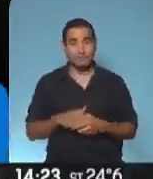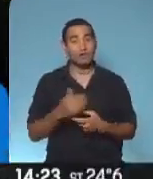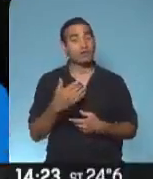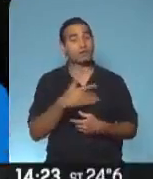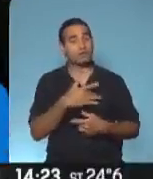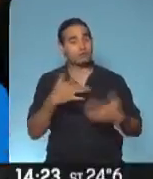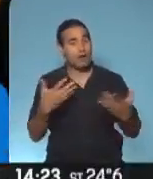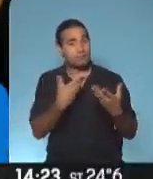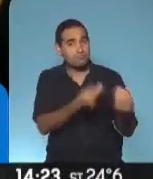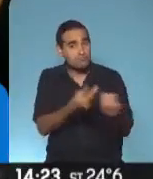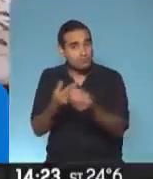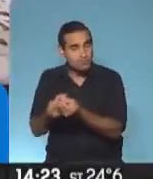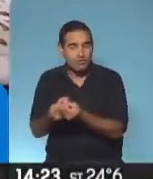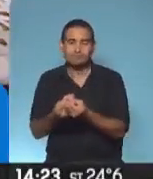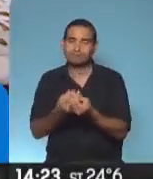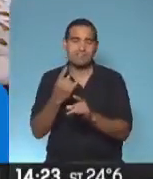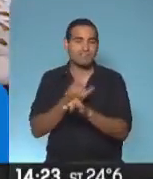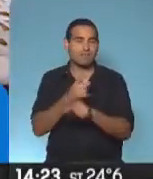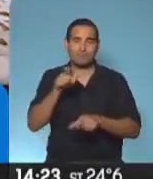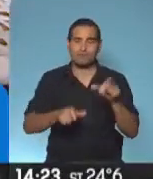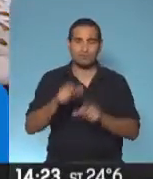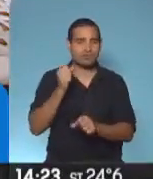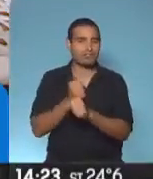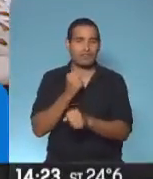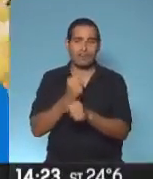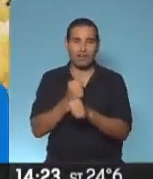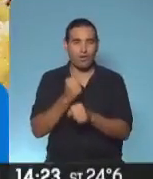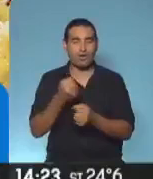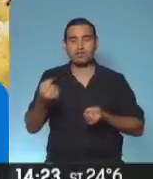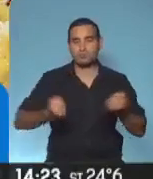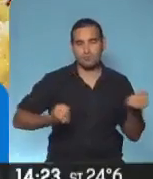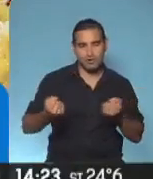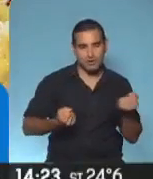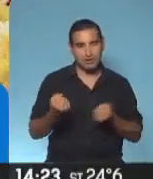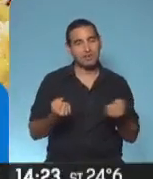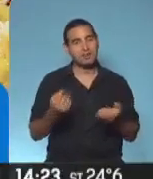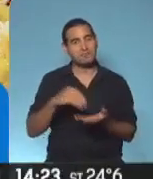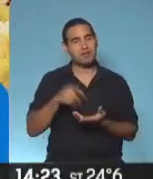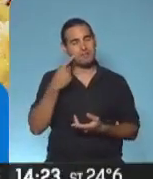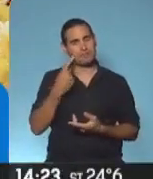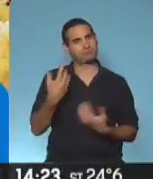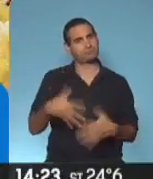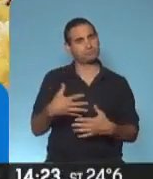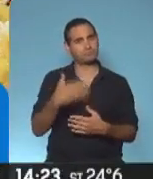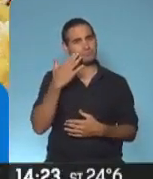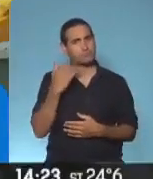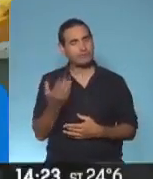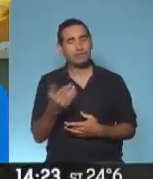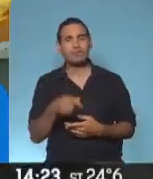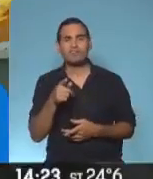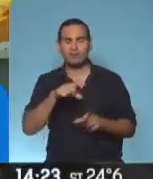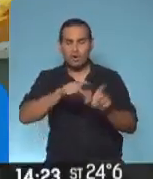se trata, siempre los trabajadores, los camioneros y un gesto que conmueve. ¿Para quiénes son estas